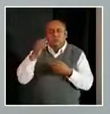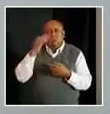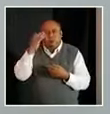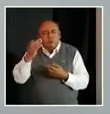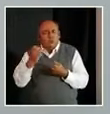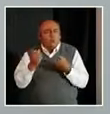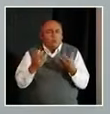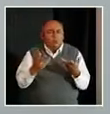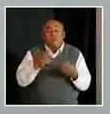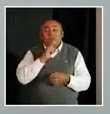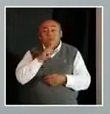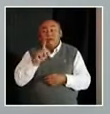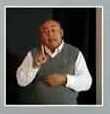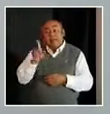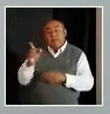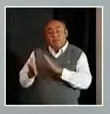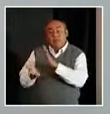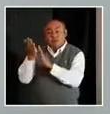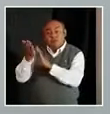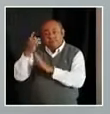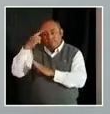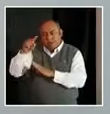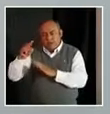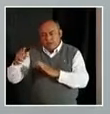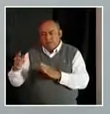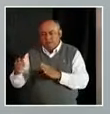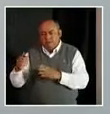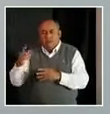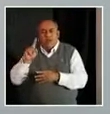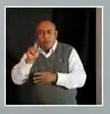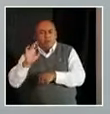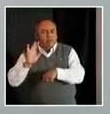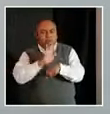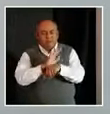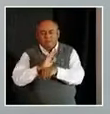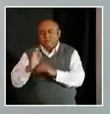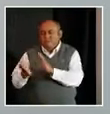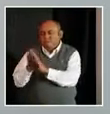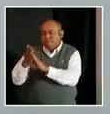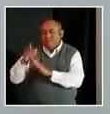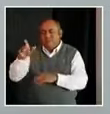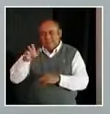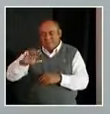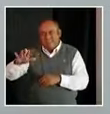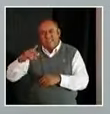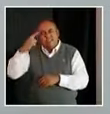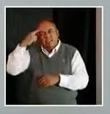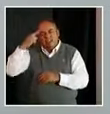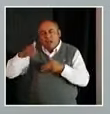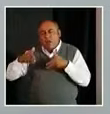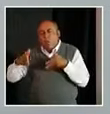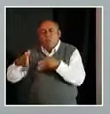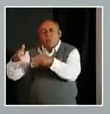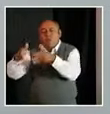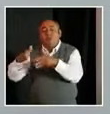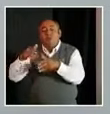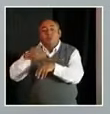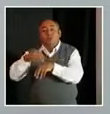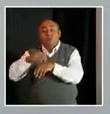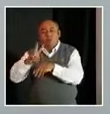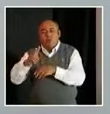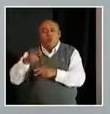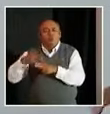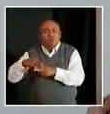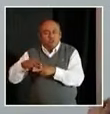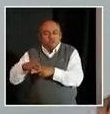dos obras más importantes en este momento, que son el acueducto número 2 del Cuchillo y la